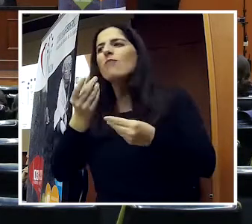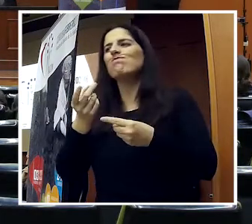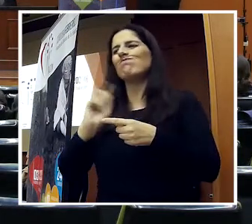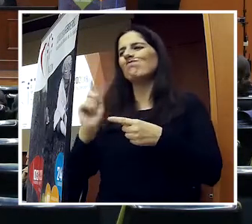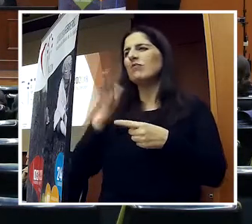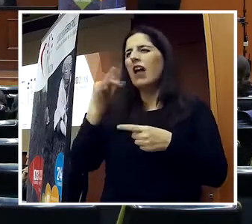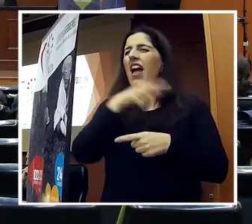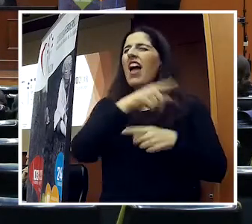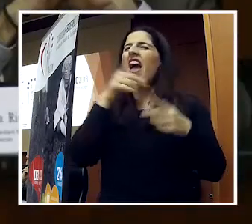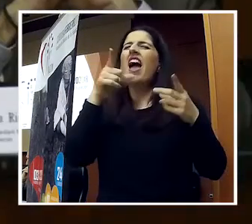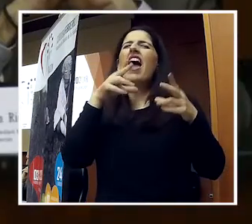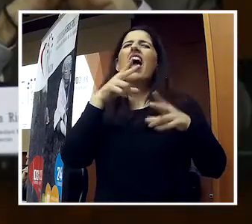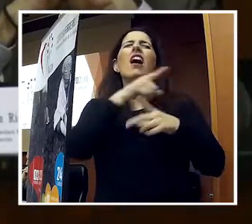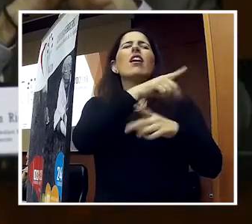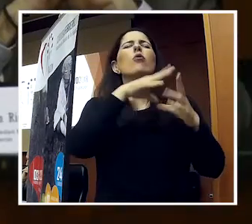compromiso fuerte con esto.